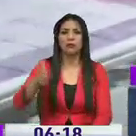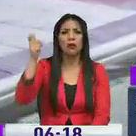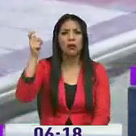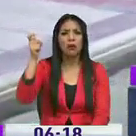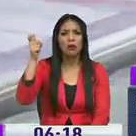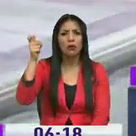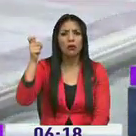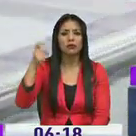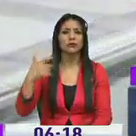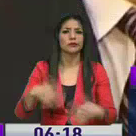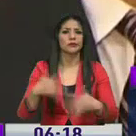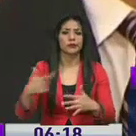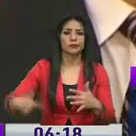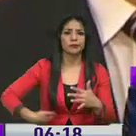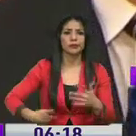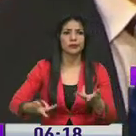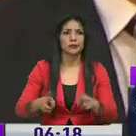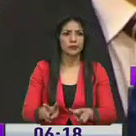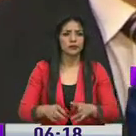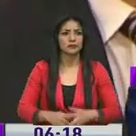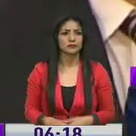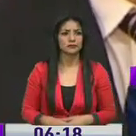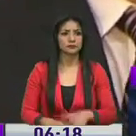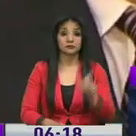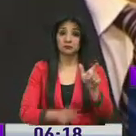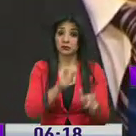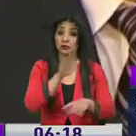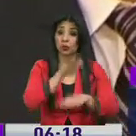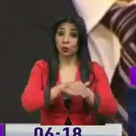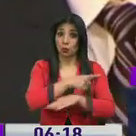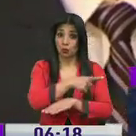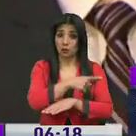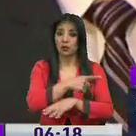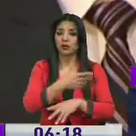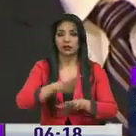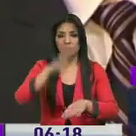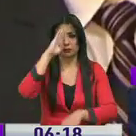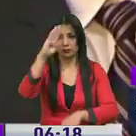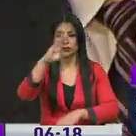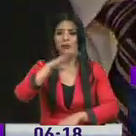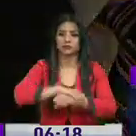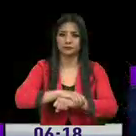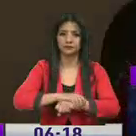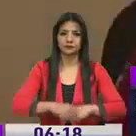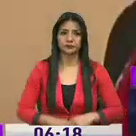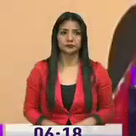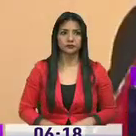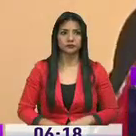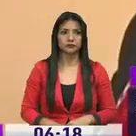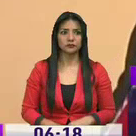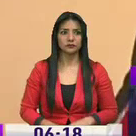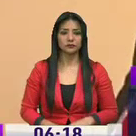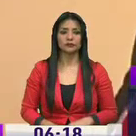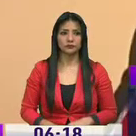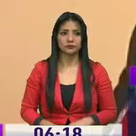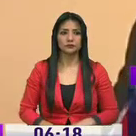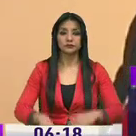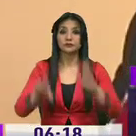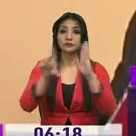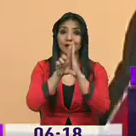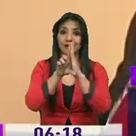y otro por la costilla. Los acusados fueron detenidos por parte de la Policía Nacional. Desde el punto de vista jurídico,